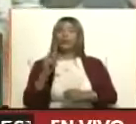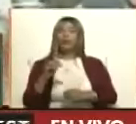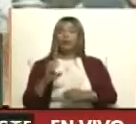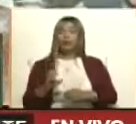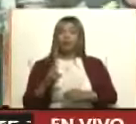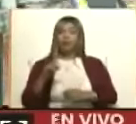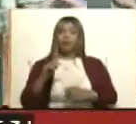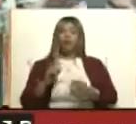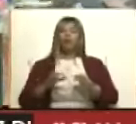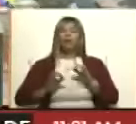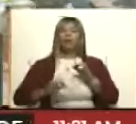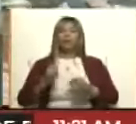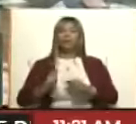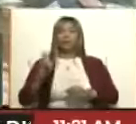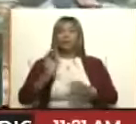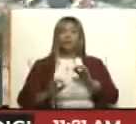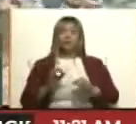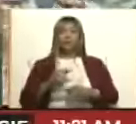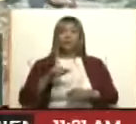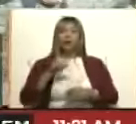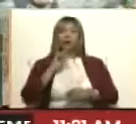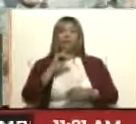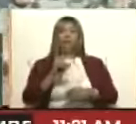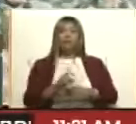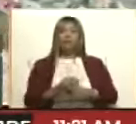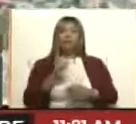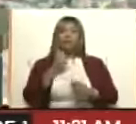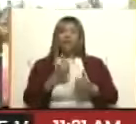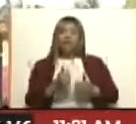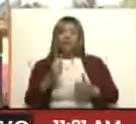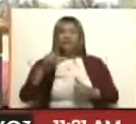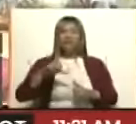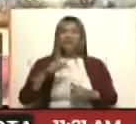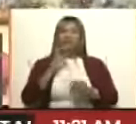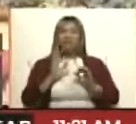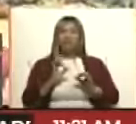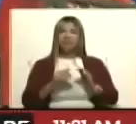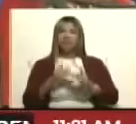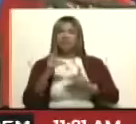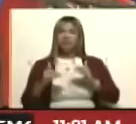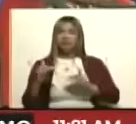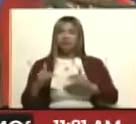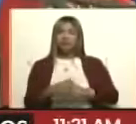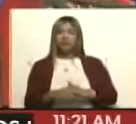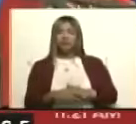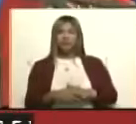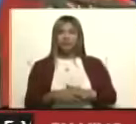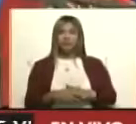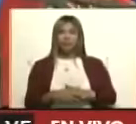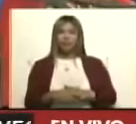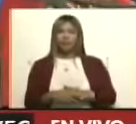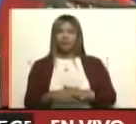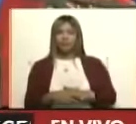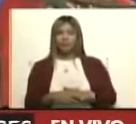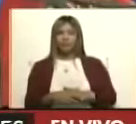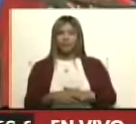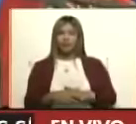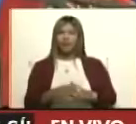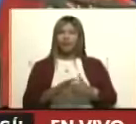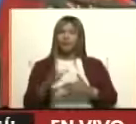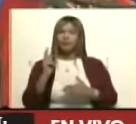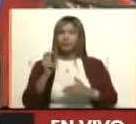Tribunal Supremo de Justicia, si esas preguntas están fortalecidas o tienen lo referente a